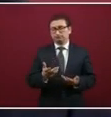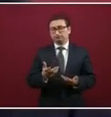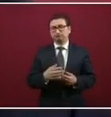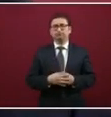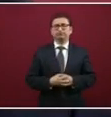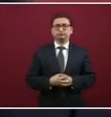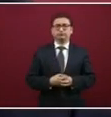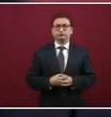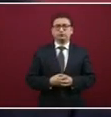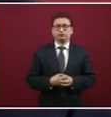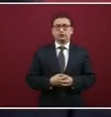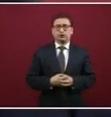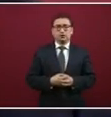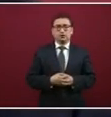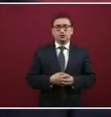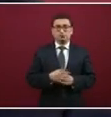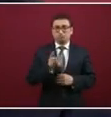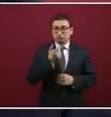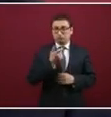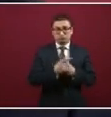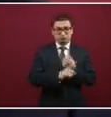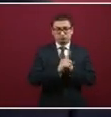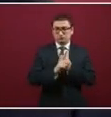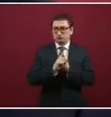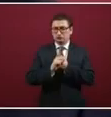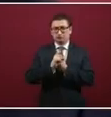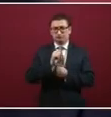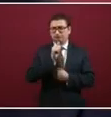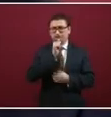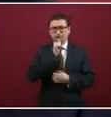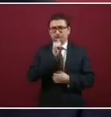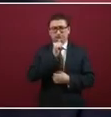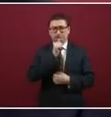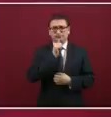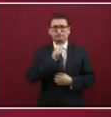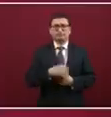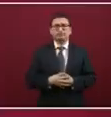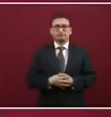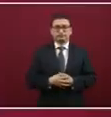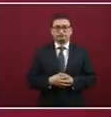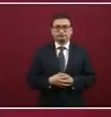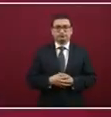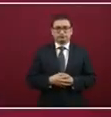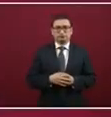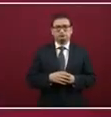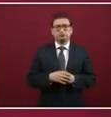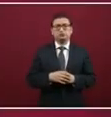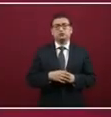no hemos tenido problema en ese campo. Y en cuanto al crecimiento, va